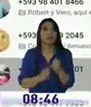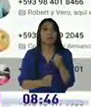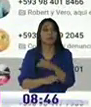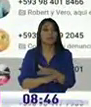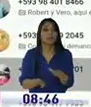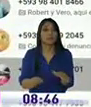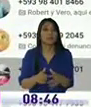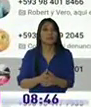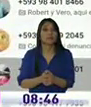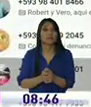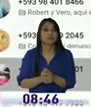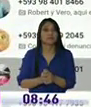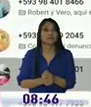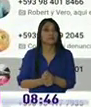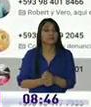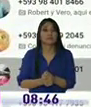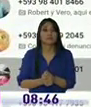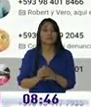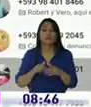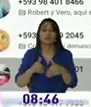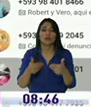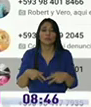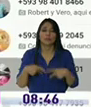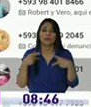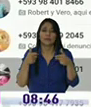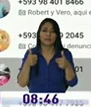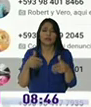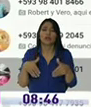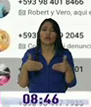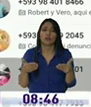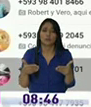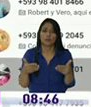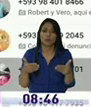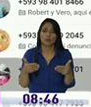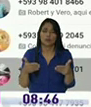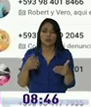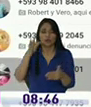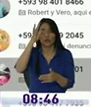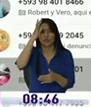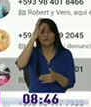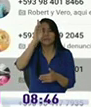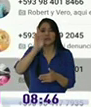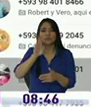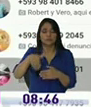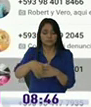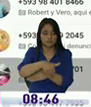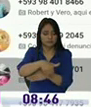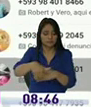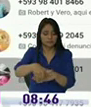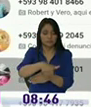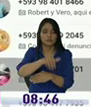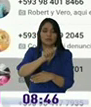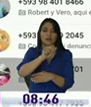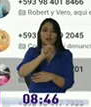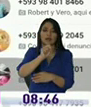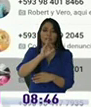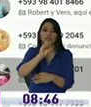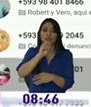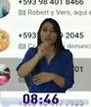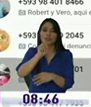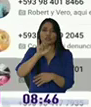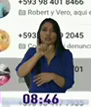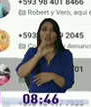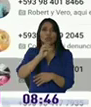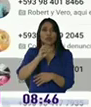esto es realmente cómo quiere vivir, vecino. El sector del Hospital del Sur, calle José Antonio Gerbes.